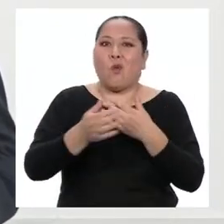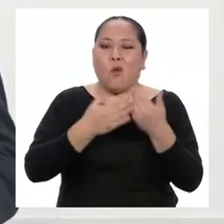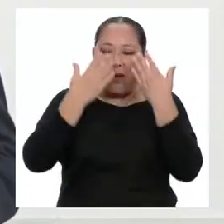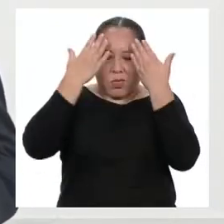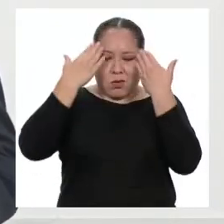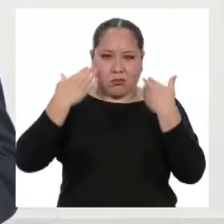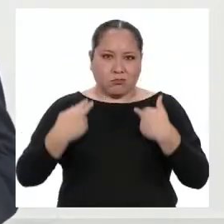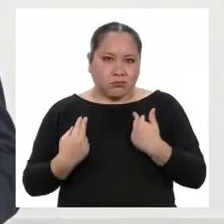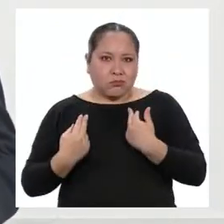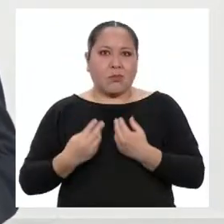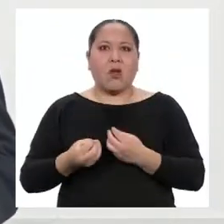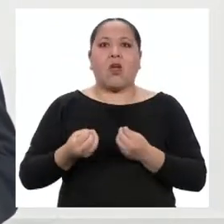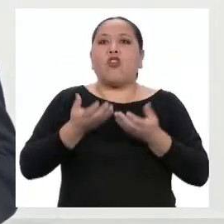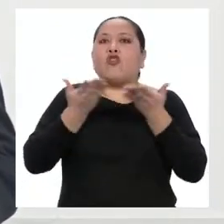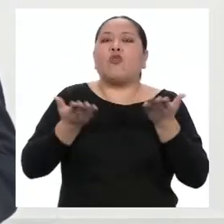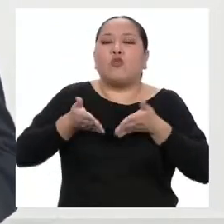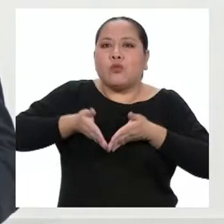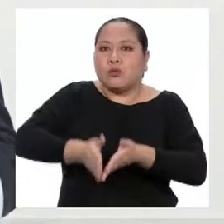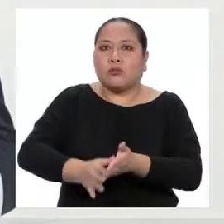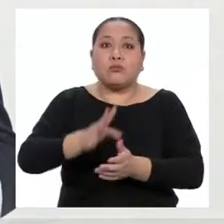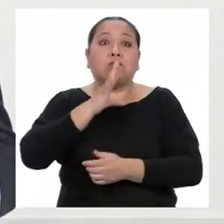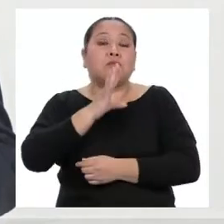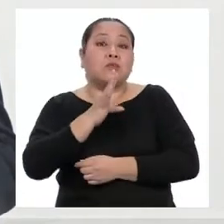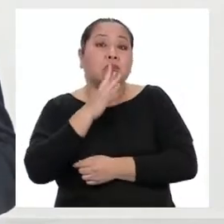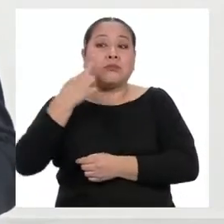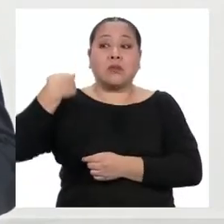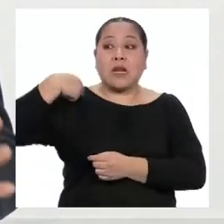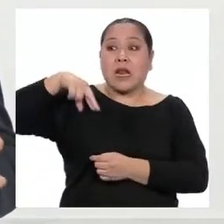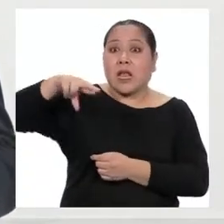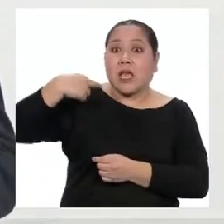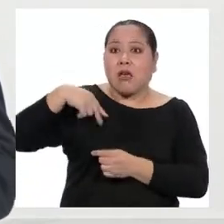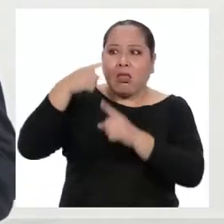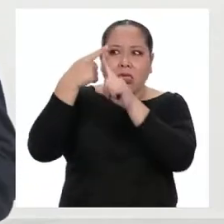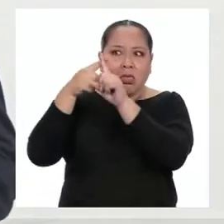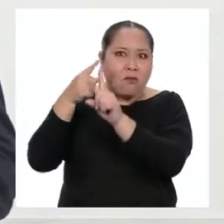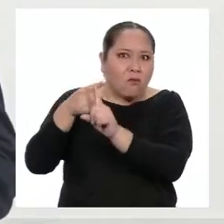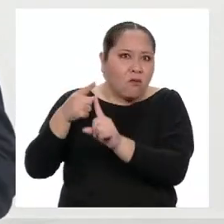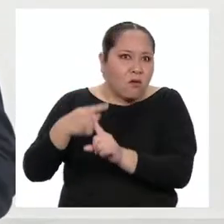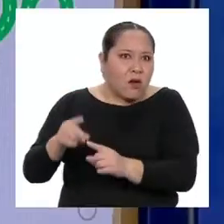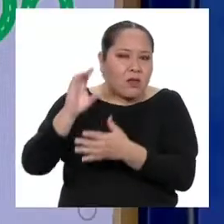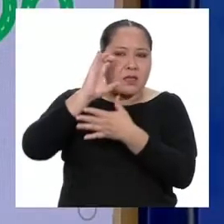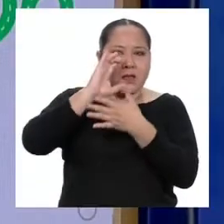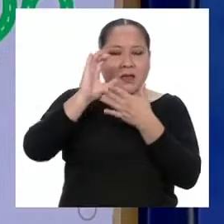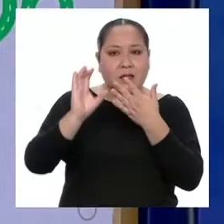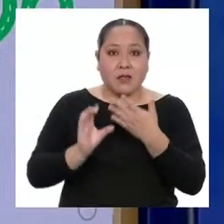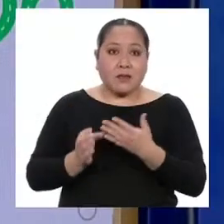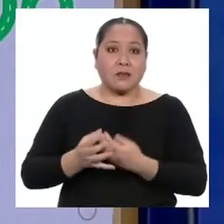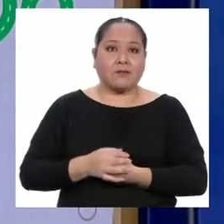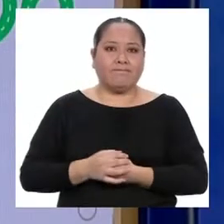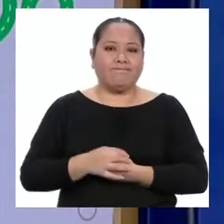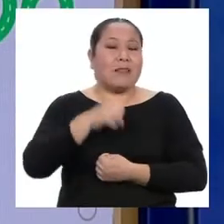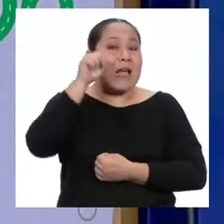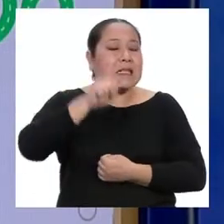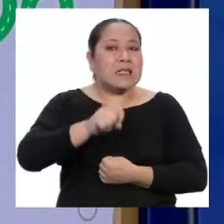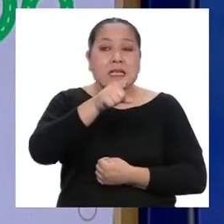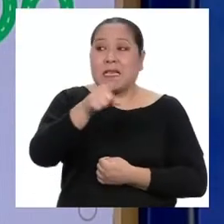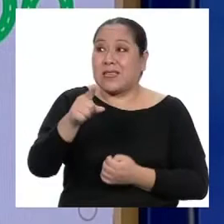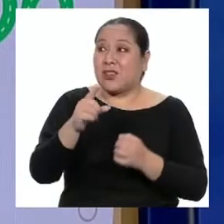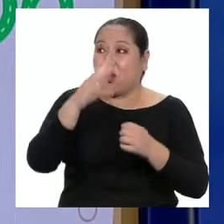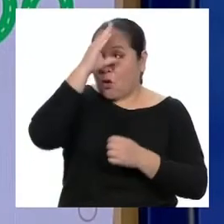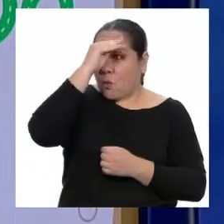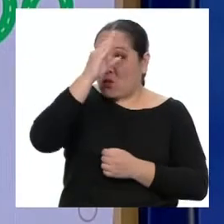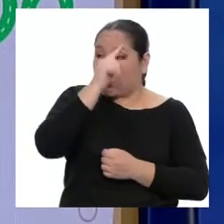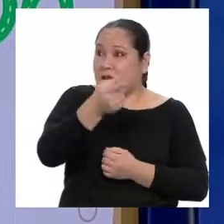rasgos, origen, forma de hablar, religión, entre otras características. Por eso, con las chicas y chicos,